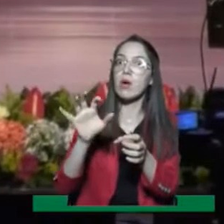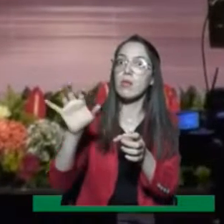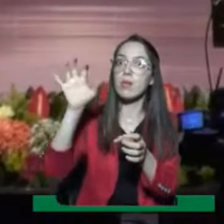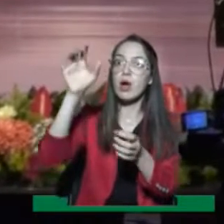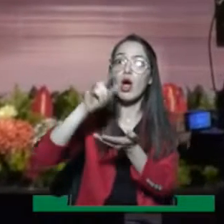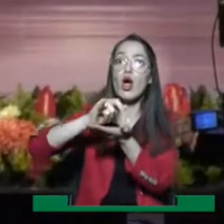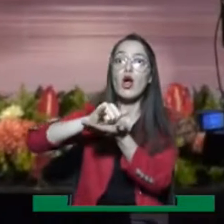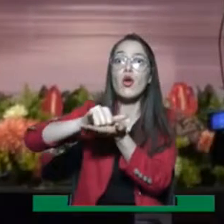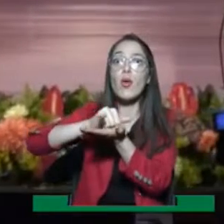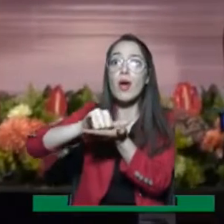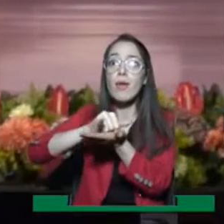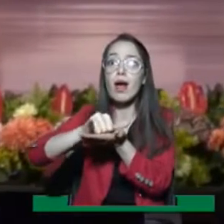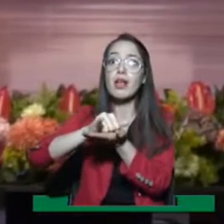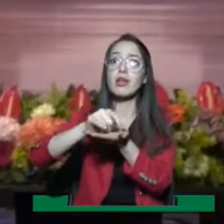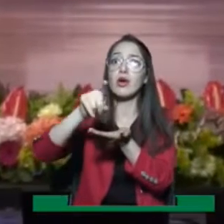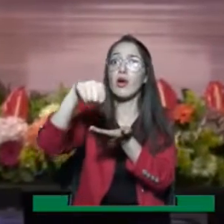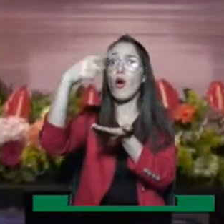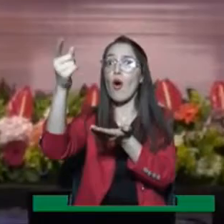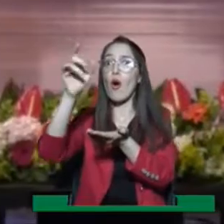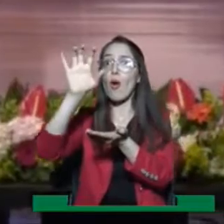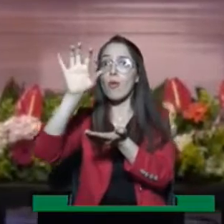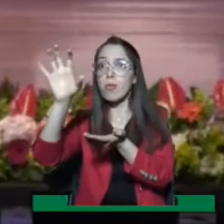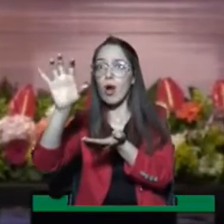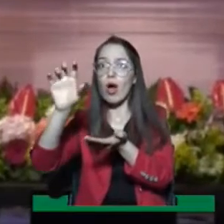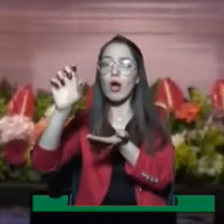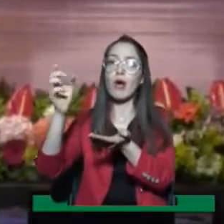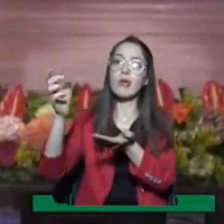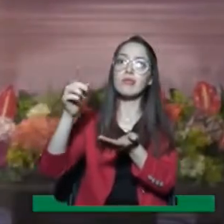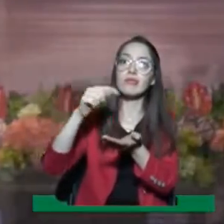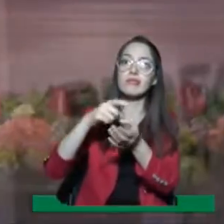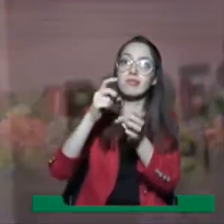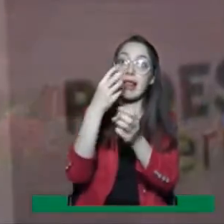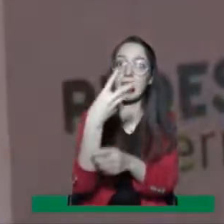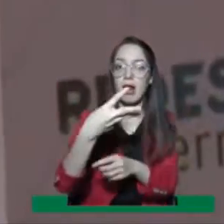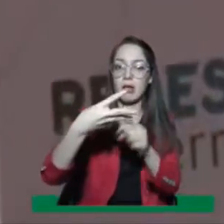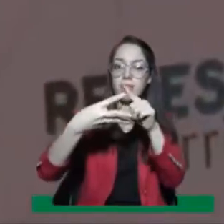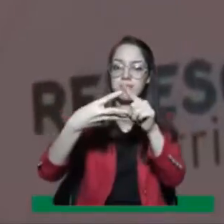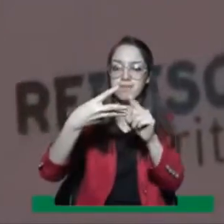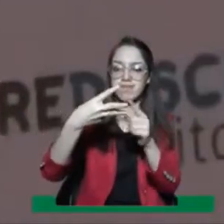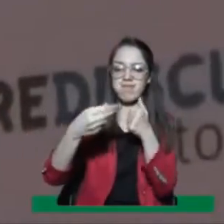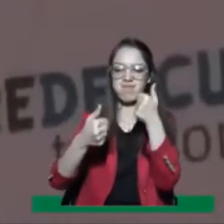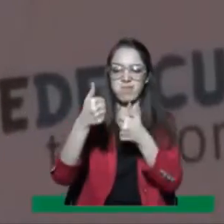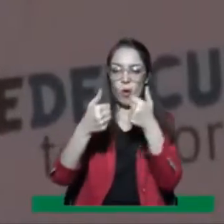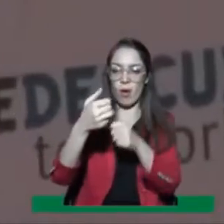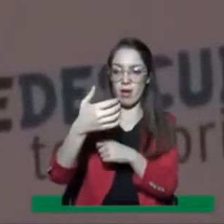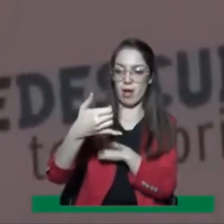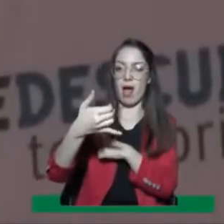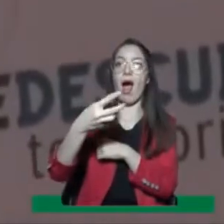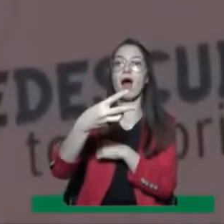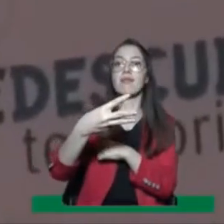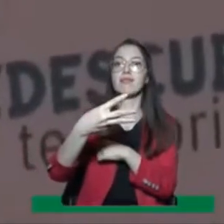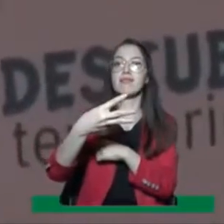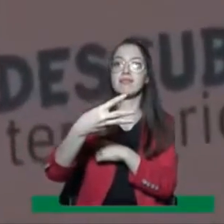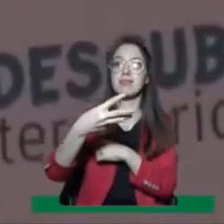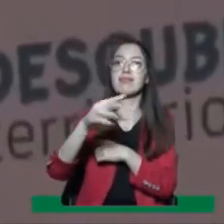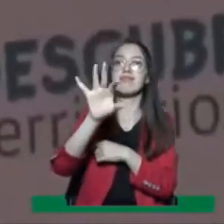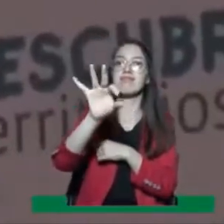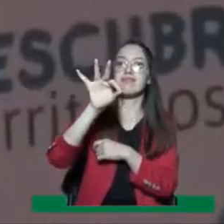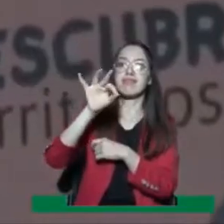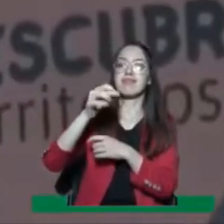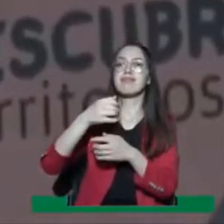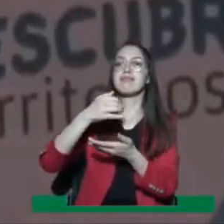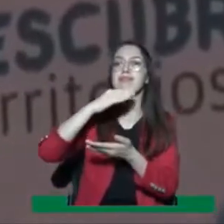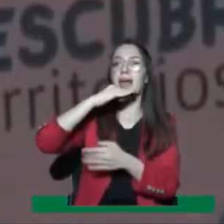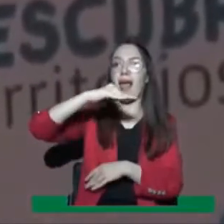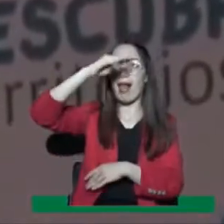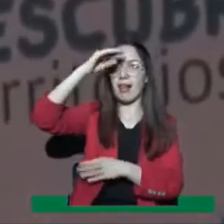Nueva York, Tel Aviv y finalmente Medellín, podérselo ganar. Entonces, hoy hablar en este escenario, en el Teatro Metropolitano, de por